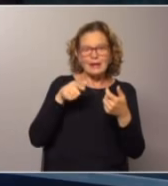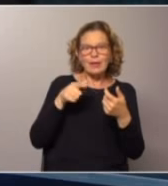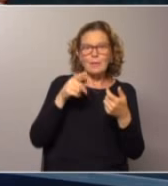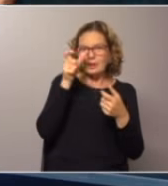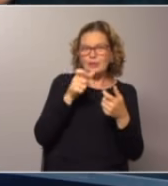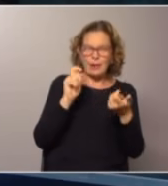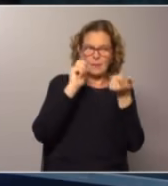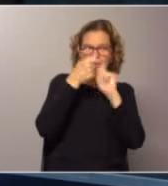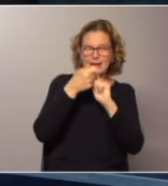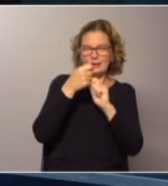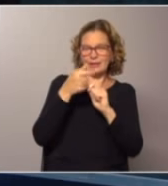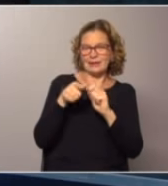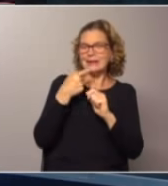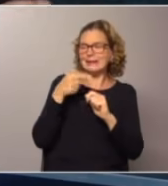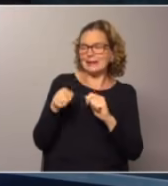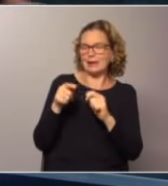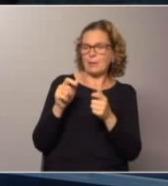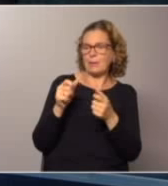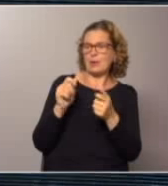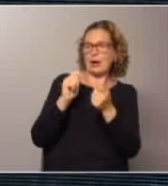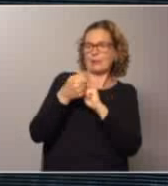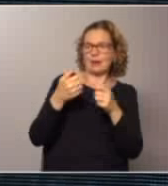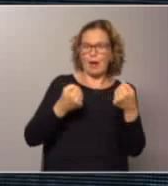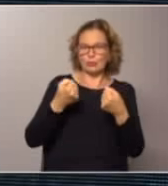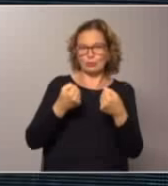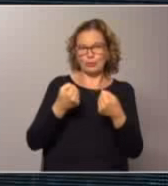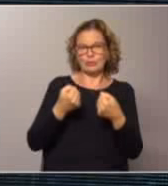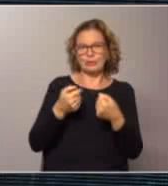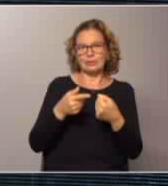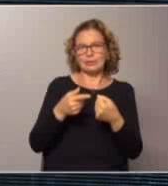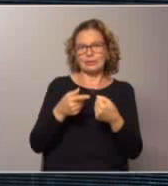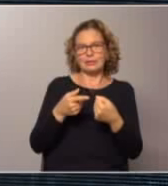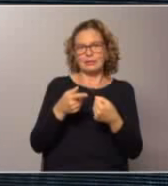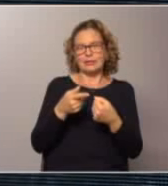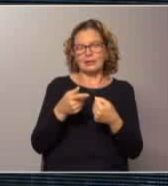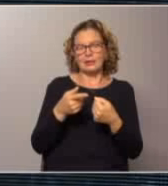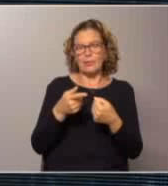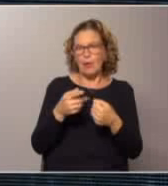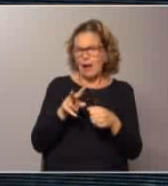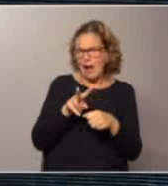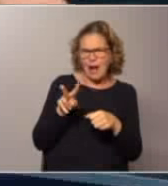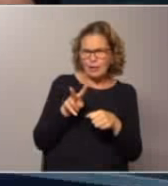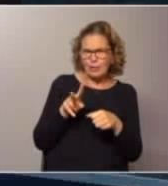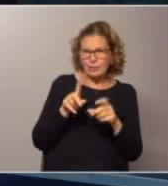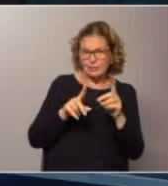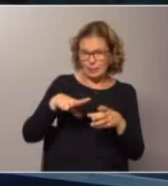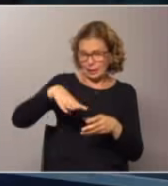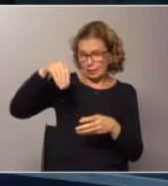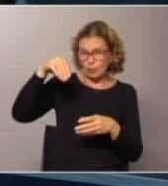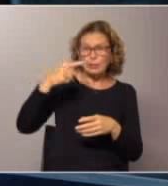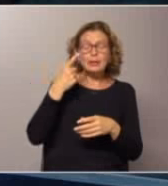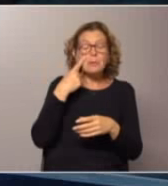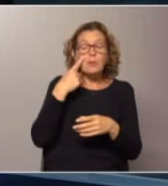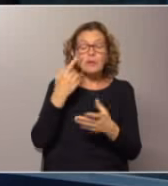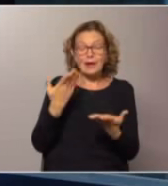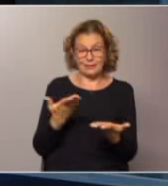hay una frase de carl sagan afirmaciones extraordinarias requieren evidencias extraordinarias para que sea el color proba que el